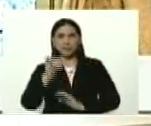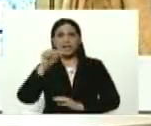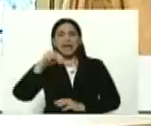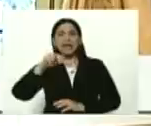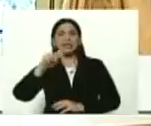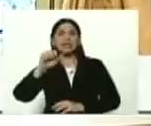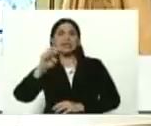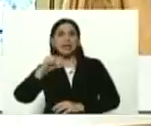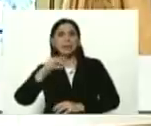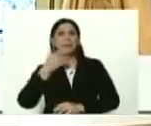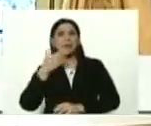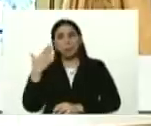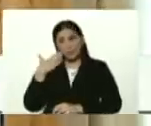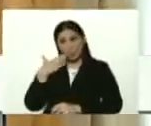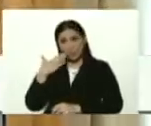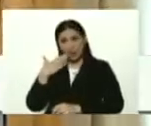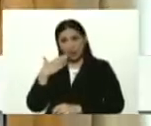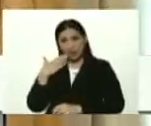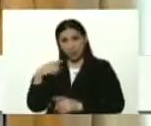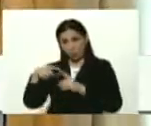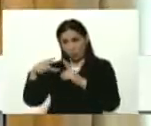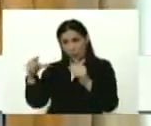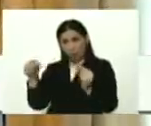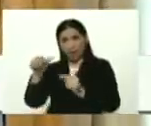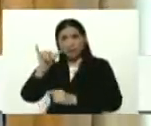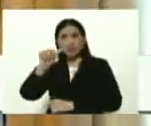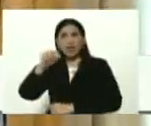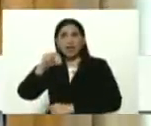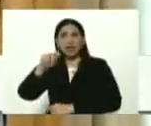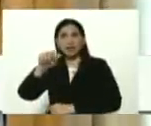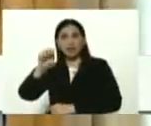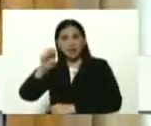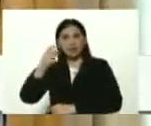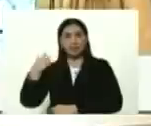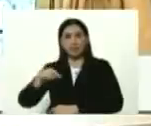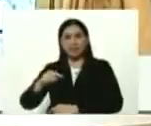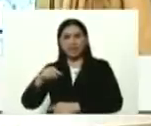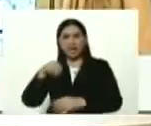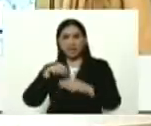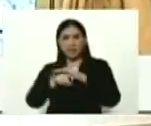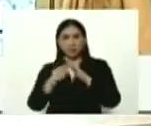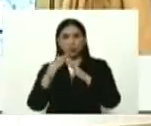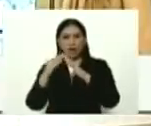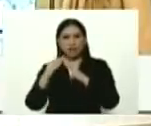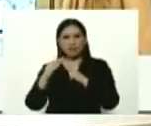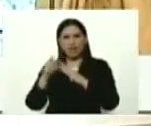Mi mamá agarraba el llantén que tenían ahí en la casa.